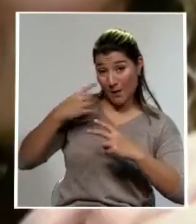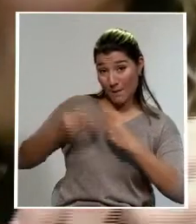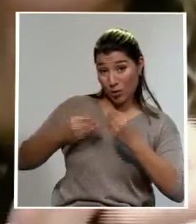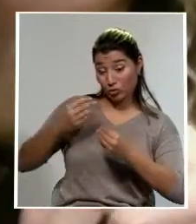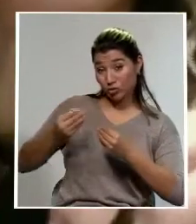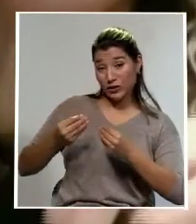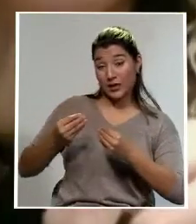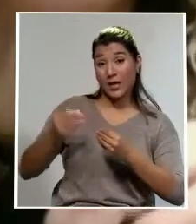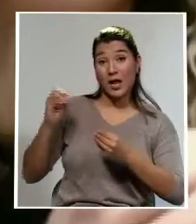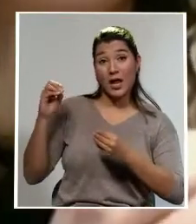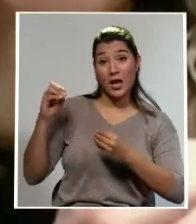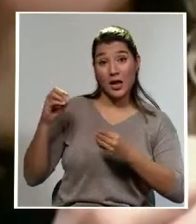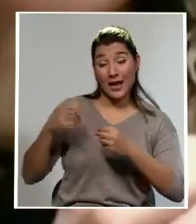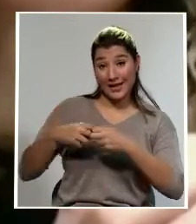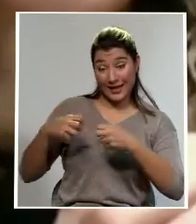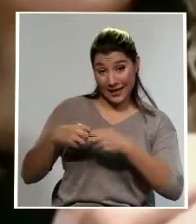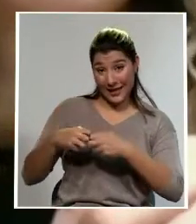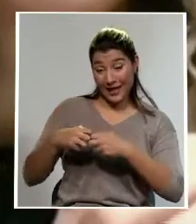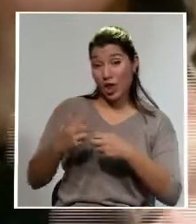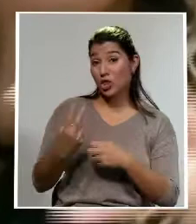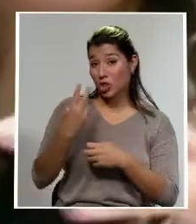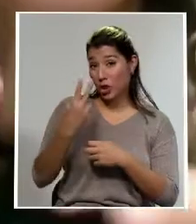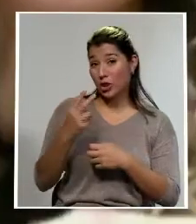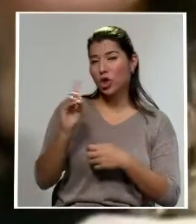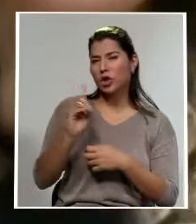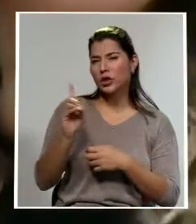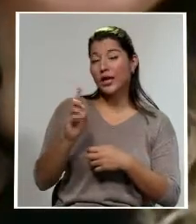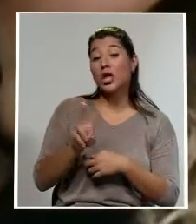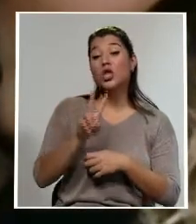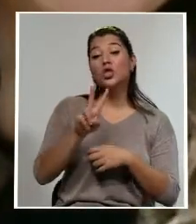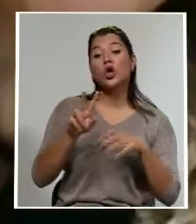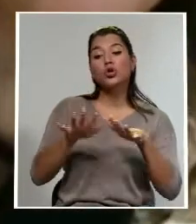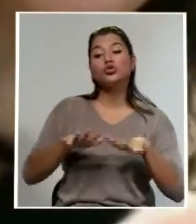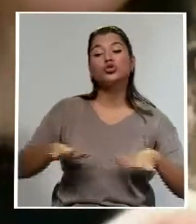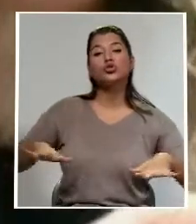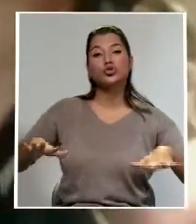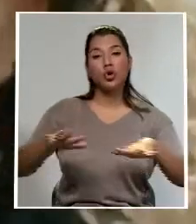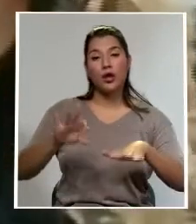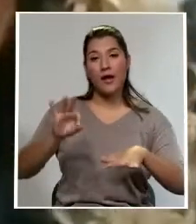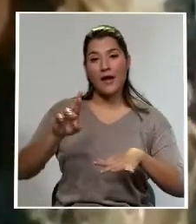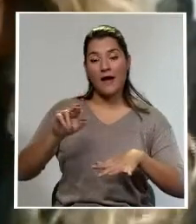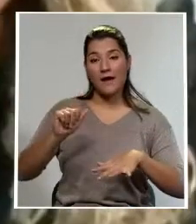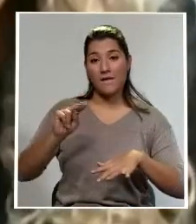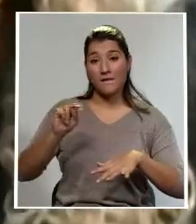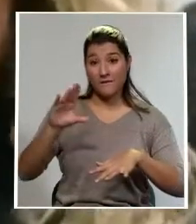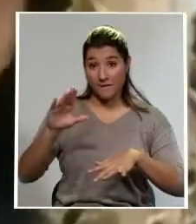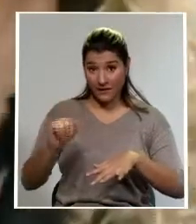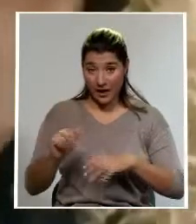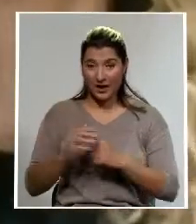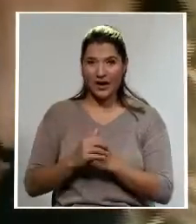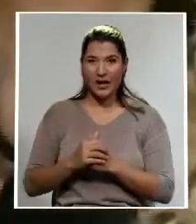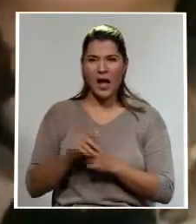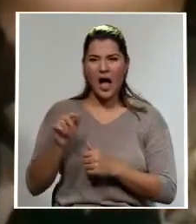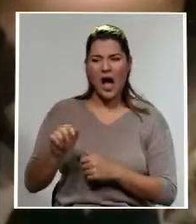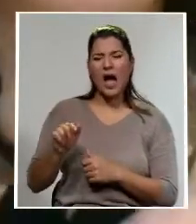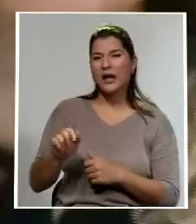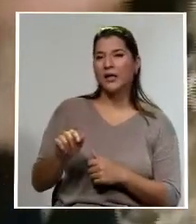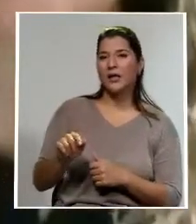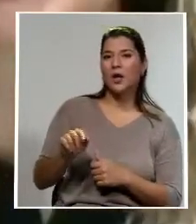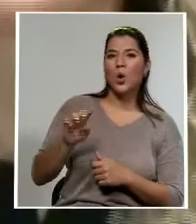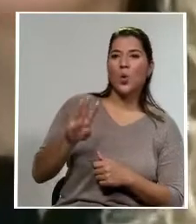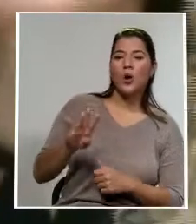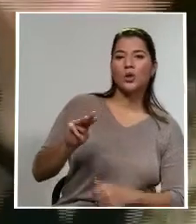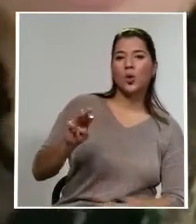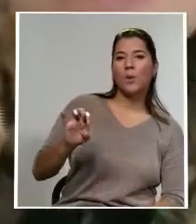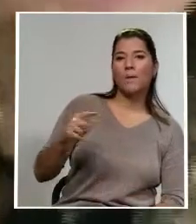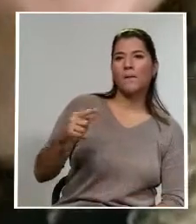que sumaban 4 megas. Y si por allá tenemos otra producción de 4 megas y por allá una de 800, bueno, 1